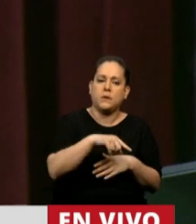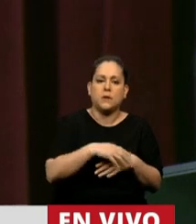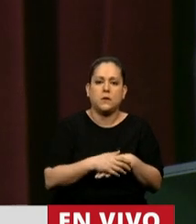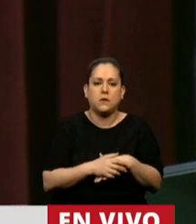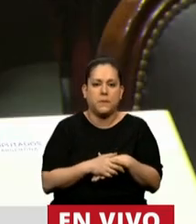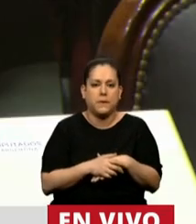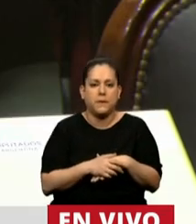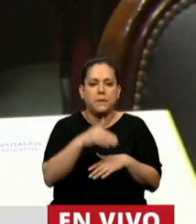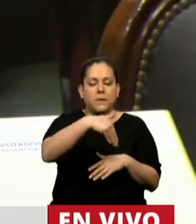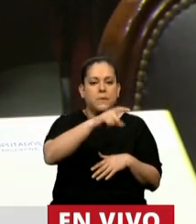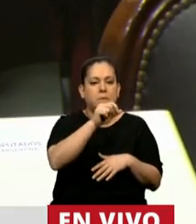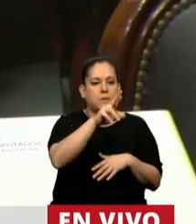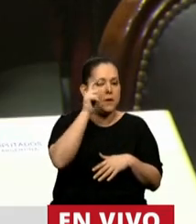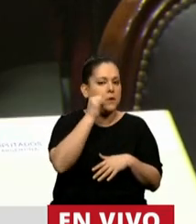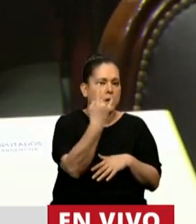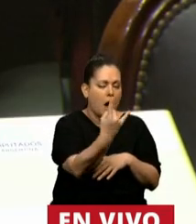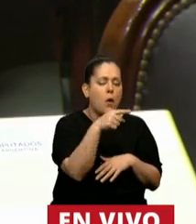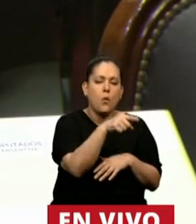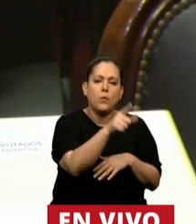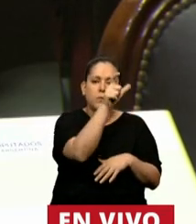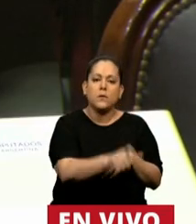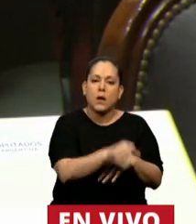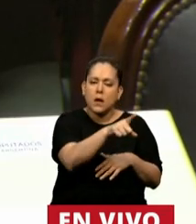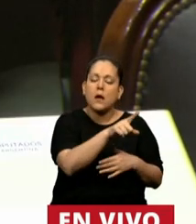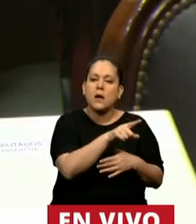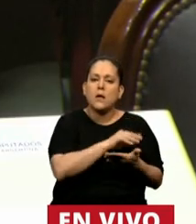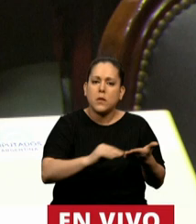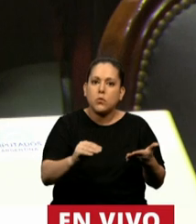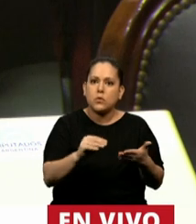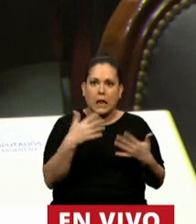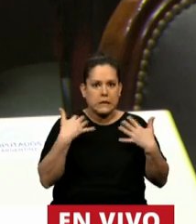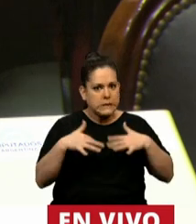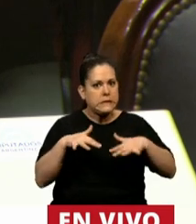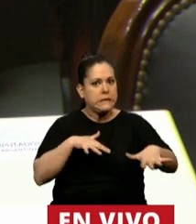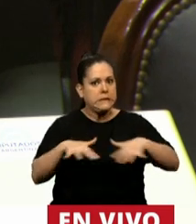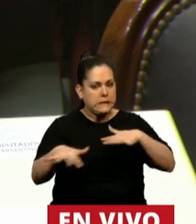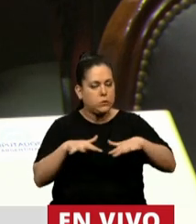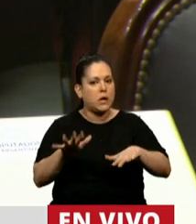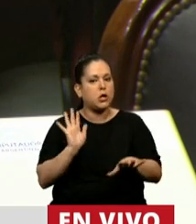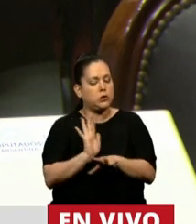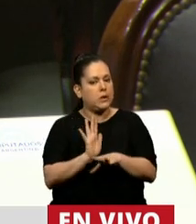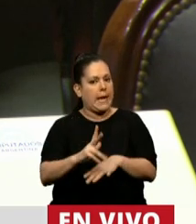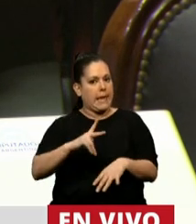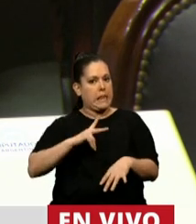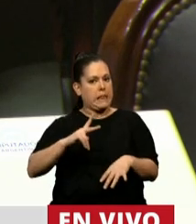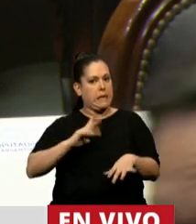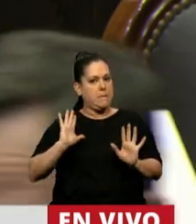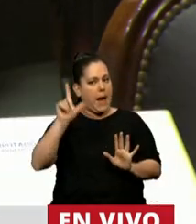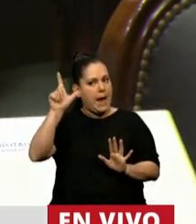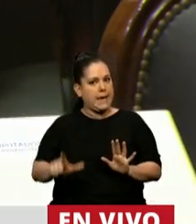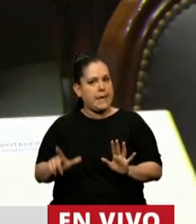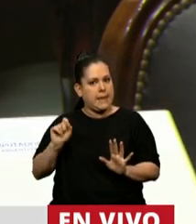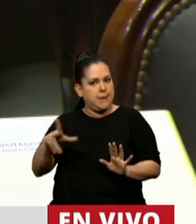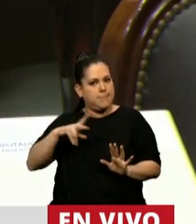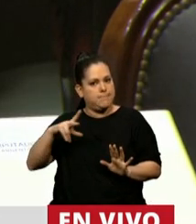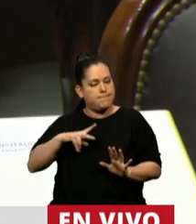moró diputada camaño se trata de una situación íntima de el